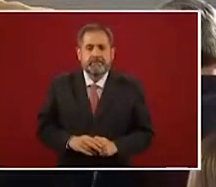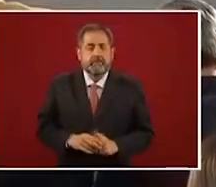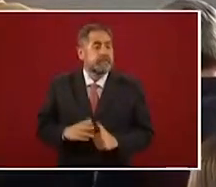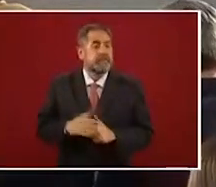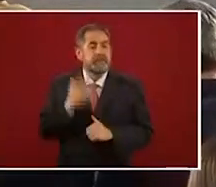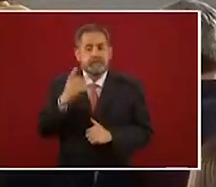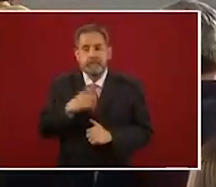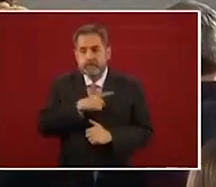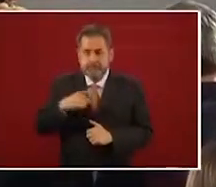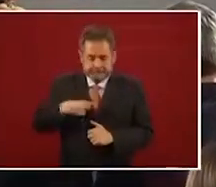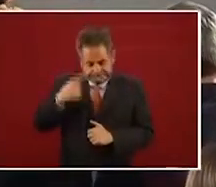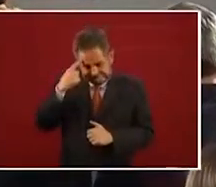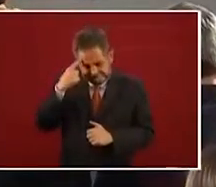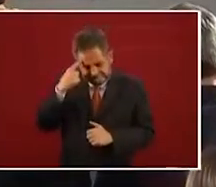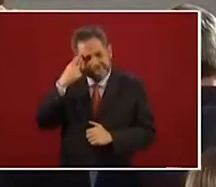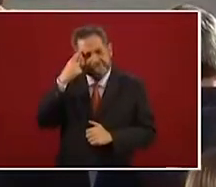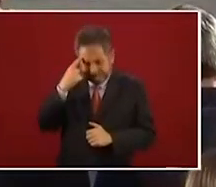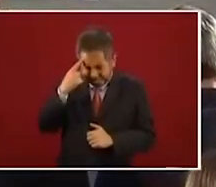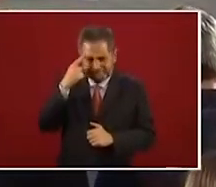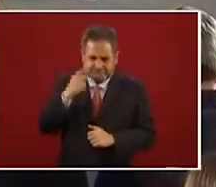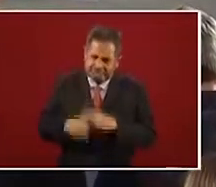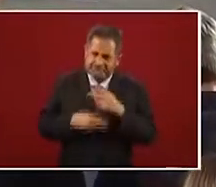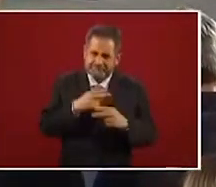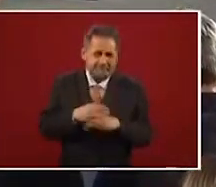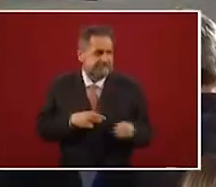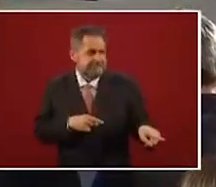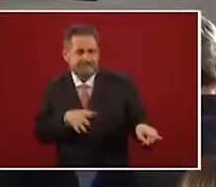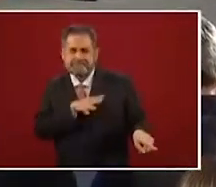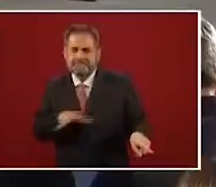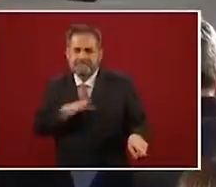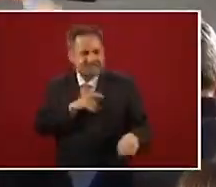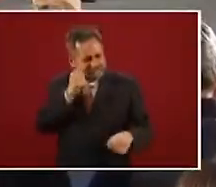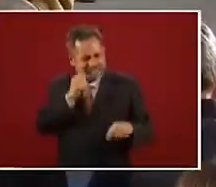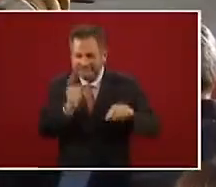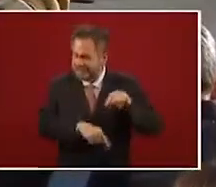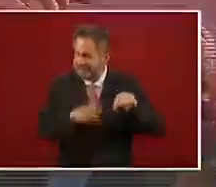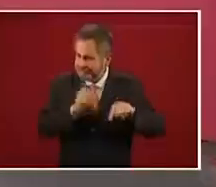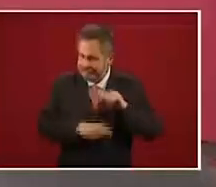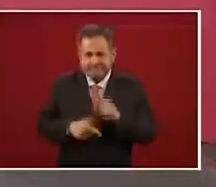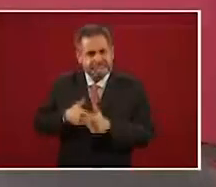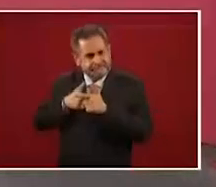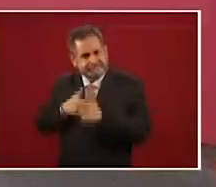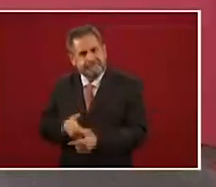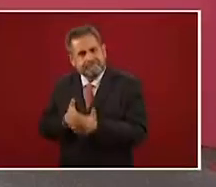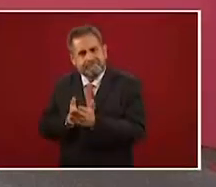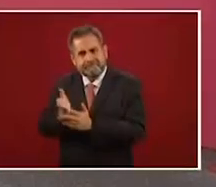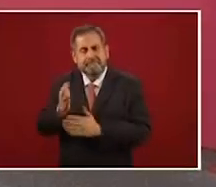porque tenemos que enfrentar pues todas las resistencias, pero